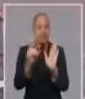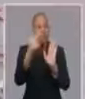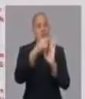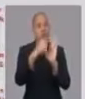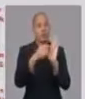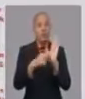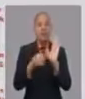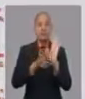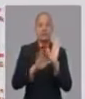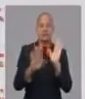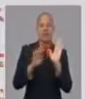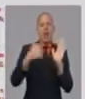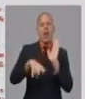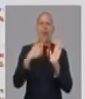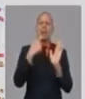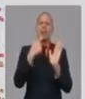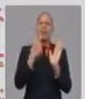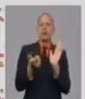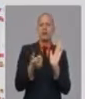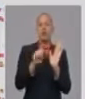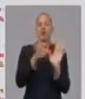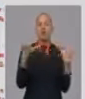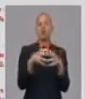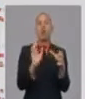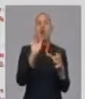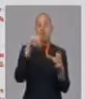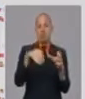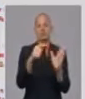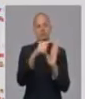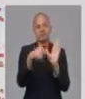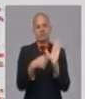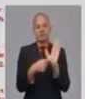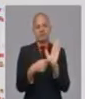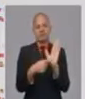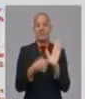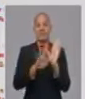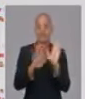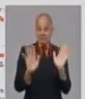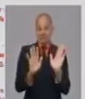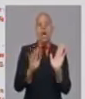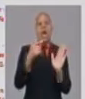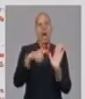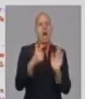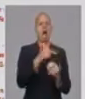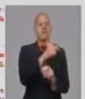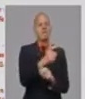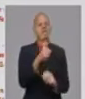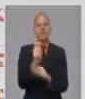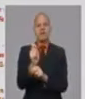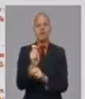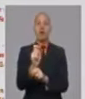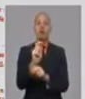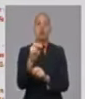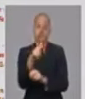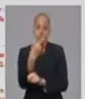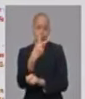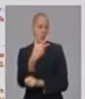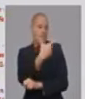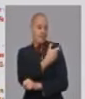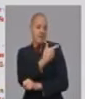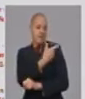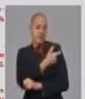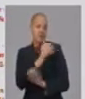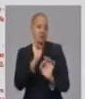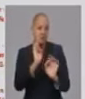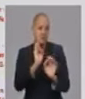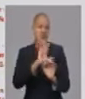no tengan los criterios de exclusión previstos en el protocolo. A partir de ahí van a recibir las 2 dosis del candidato vacunal Soberana 02 y